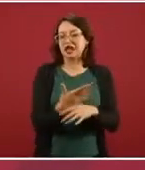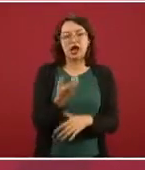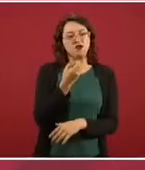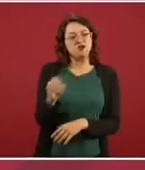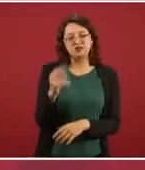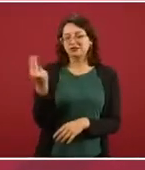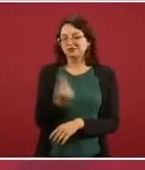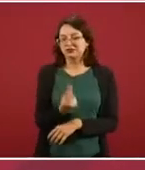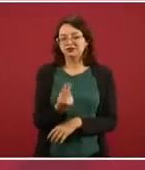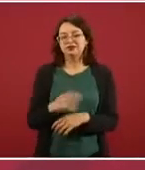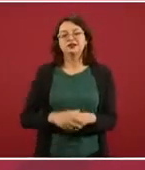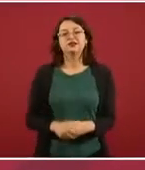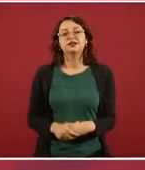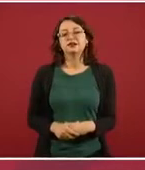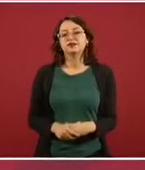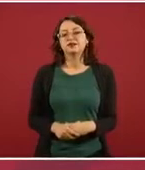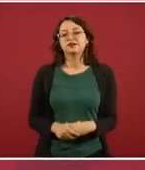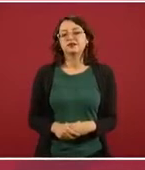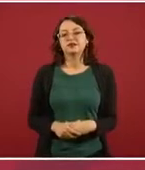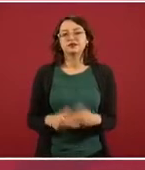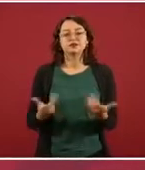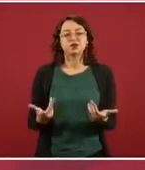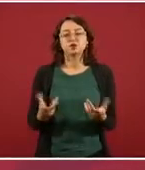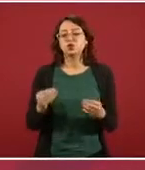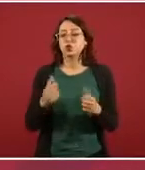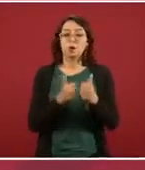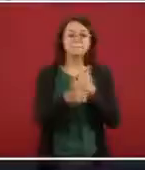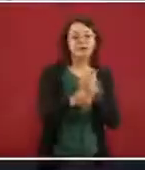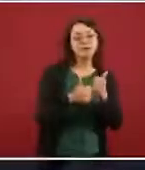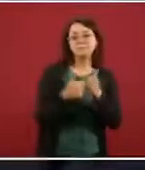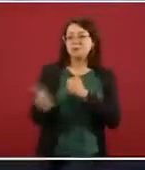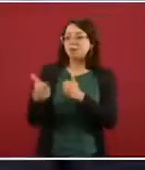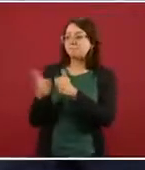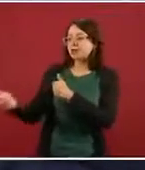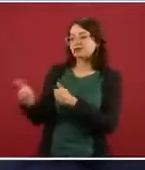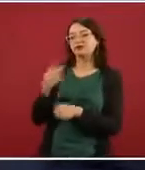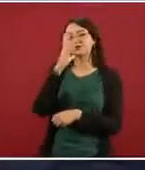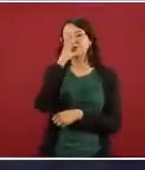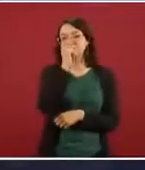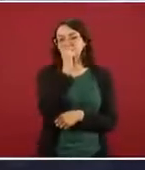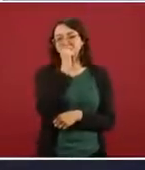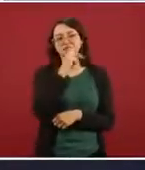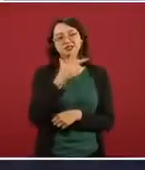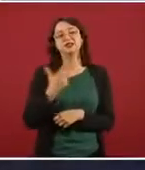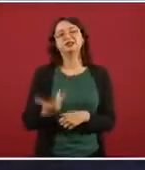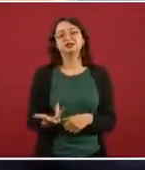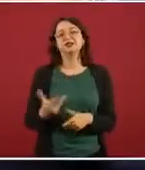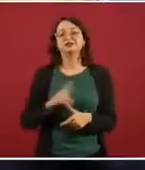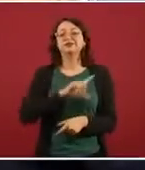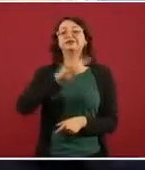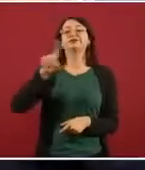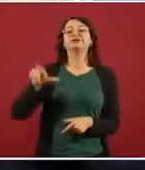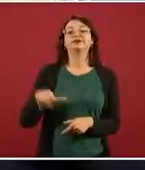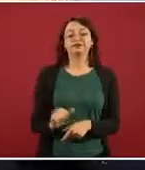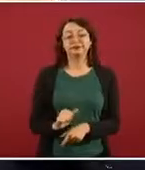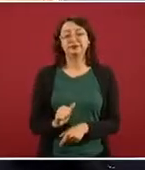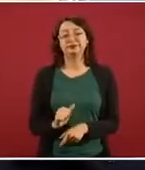El que no se polarice. Y de ahí ya ver